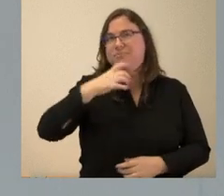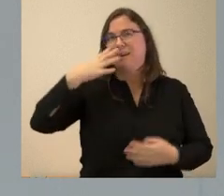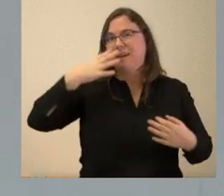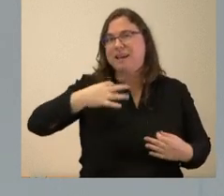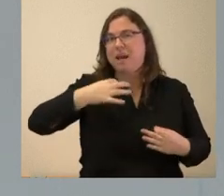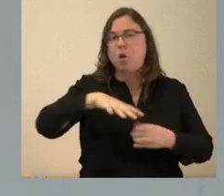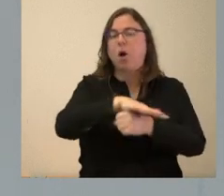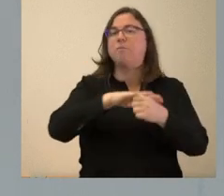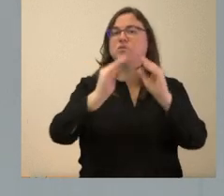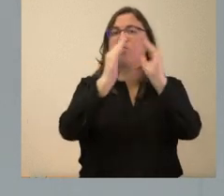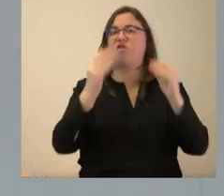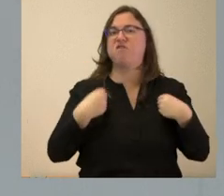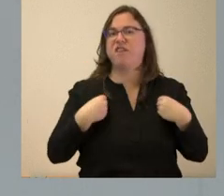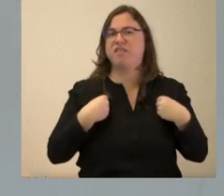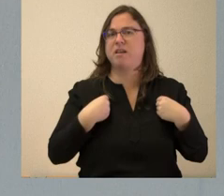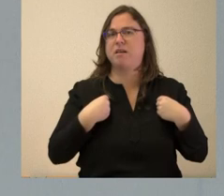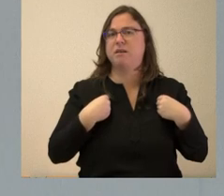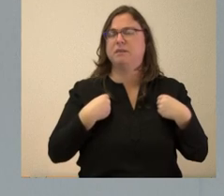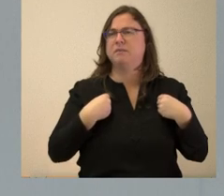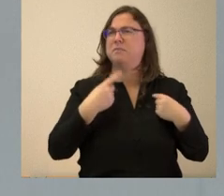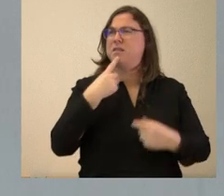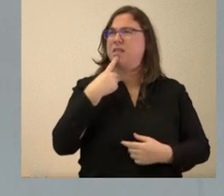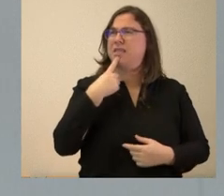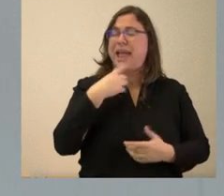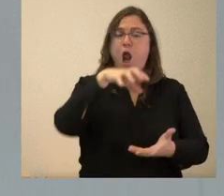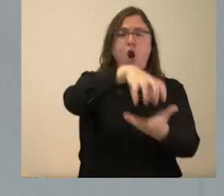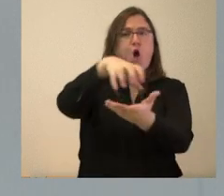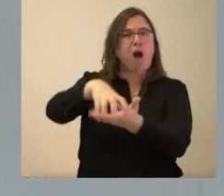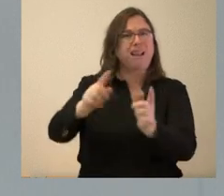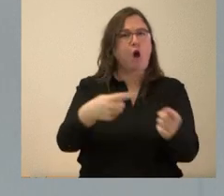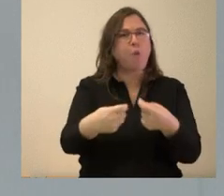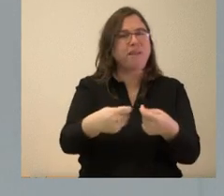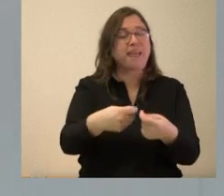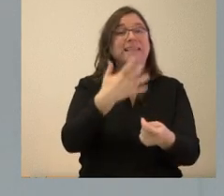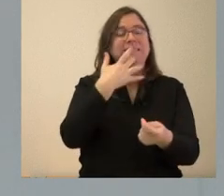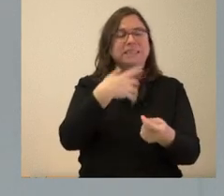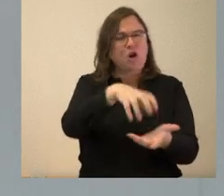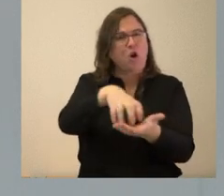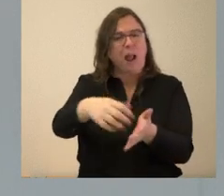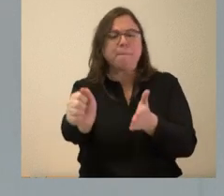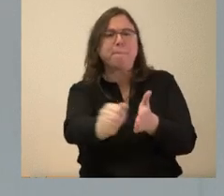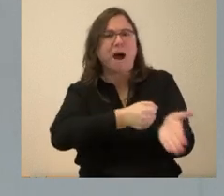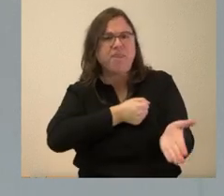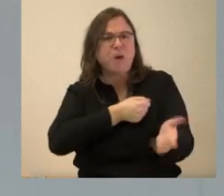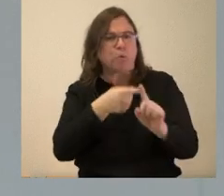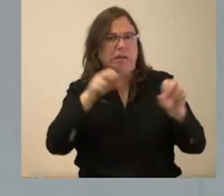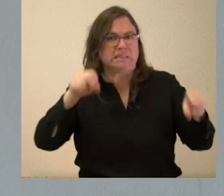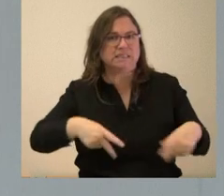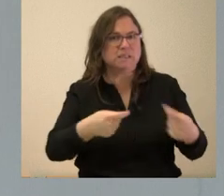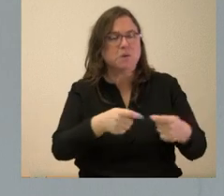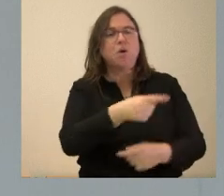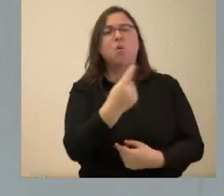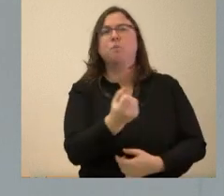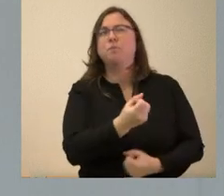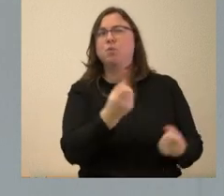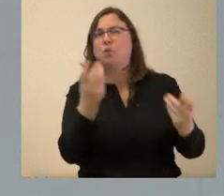viviendas se establecía que aquellos locales comerciales que estuvieran vacíos que estuvieran su utilización una serie de